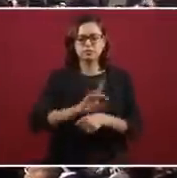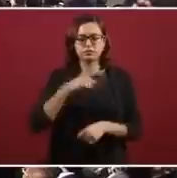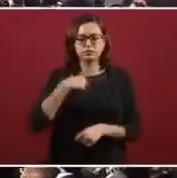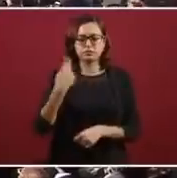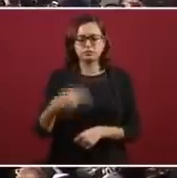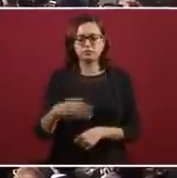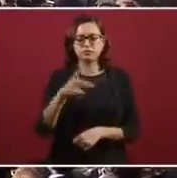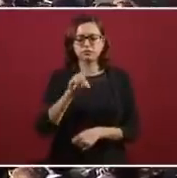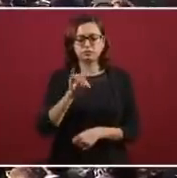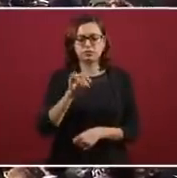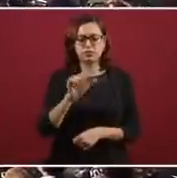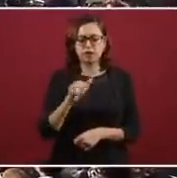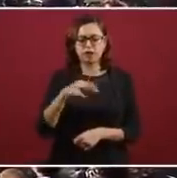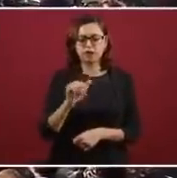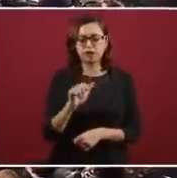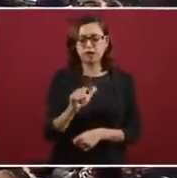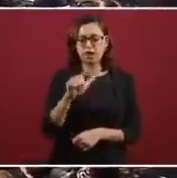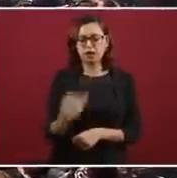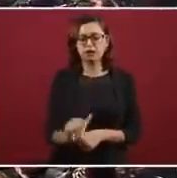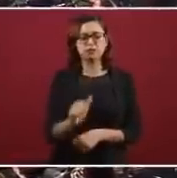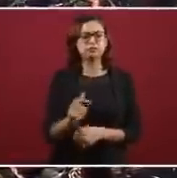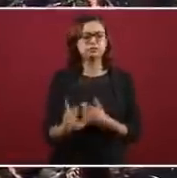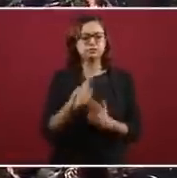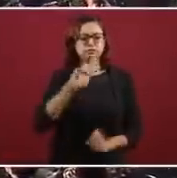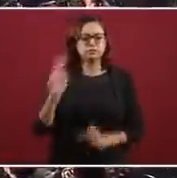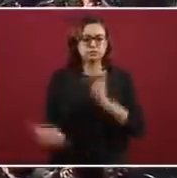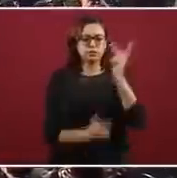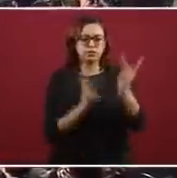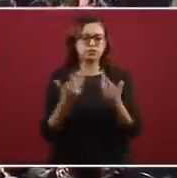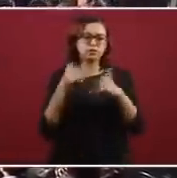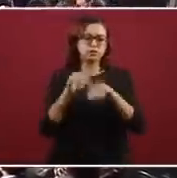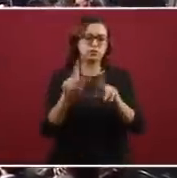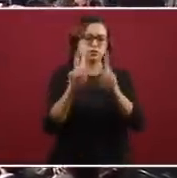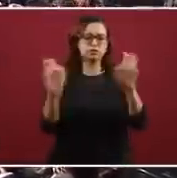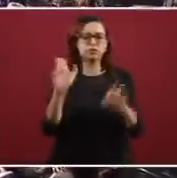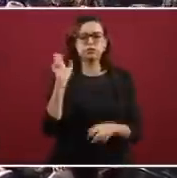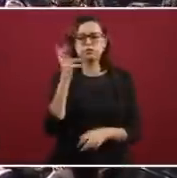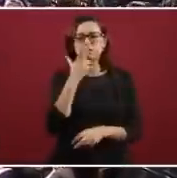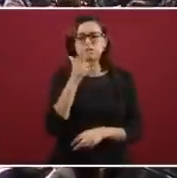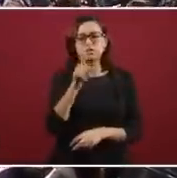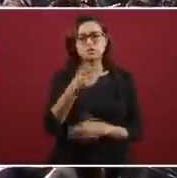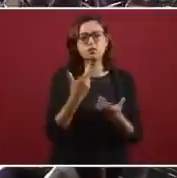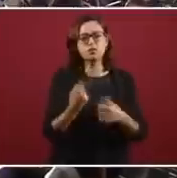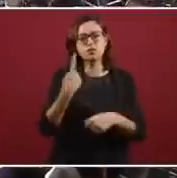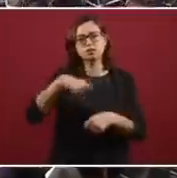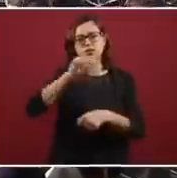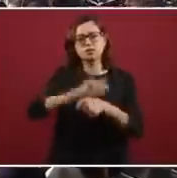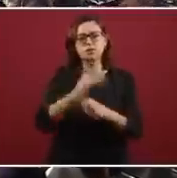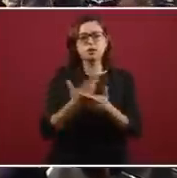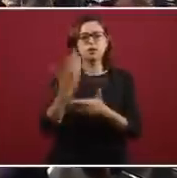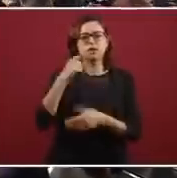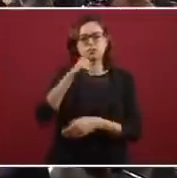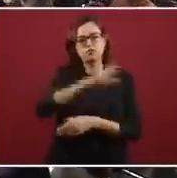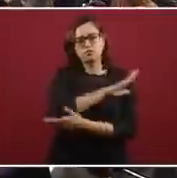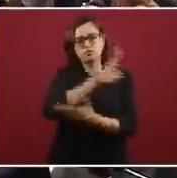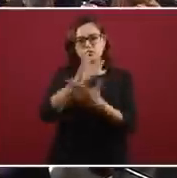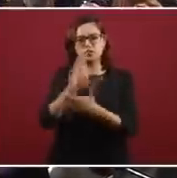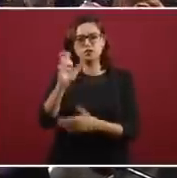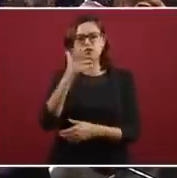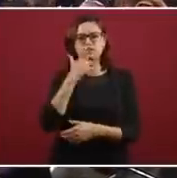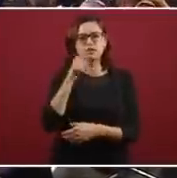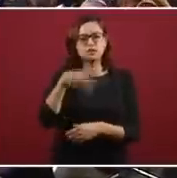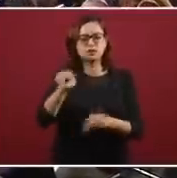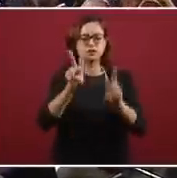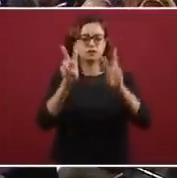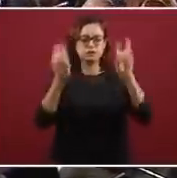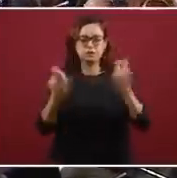Sin Embargo. Es una pregunta muy puntual sobre el caso Chihuahua. Hace una semana usted estuvo por allá hablando del tema de